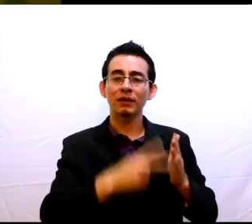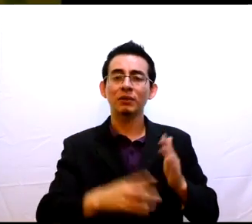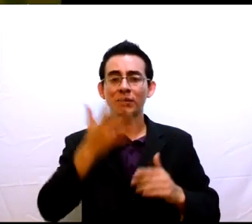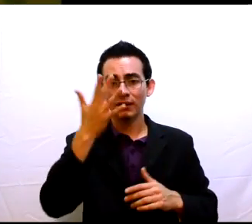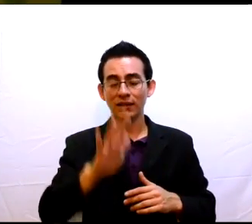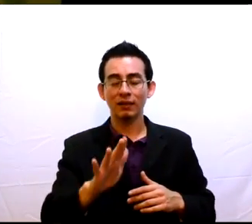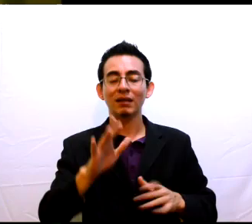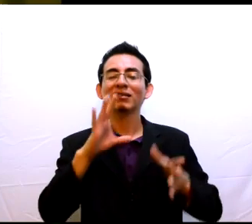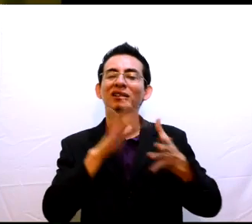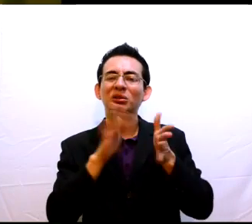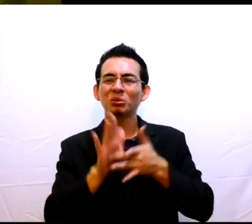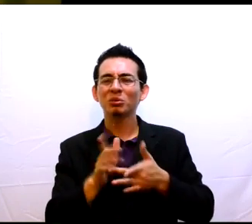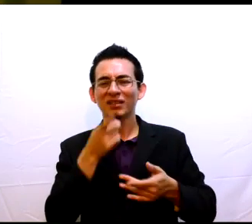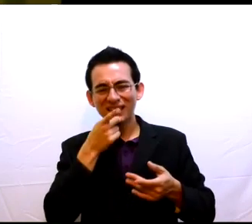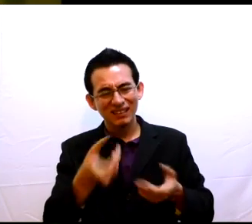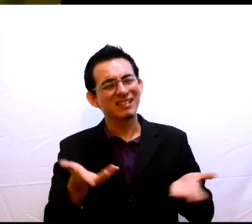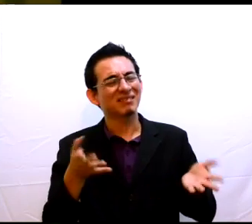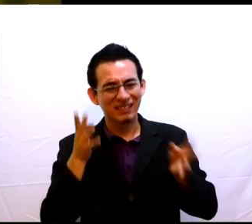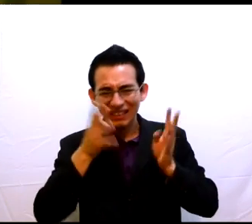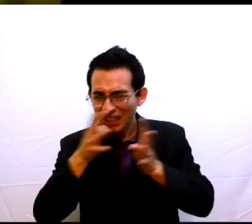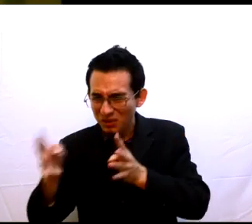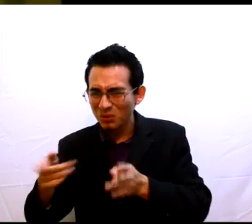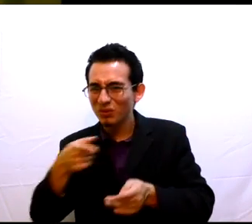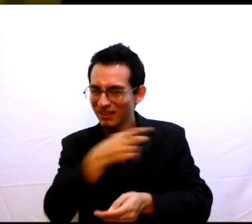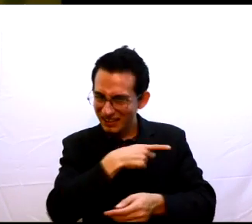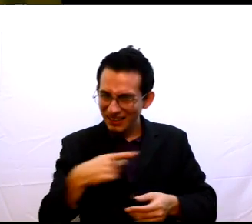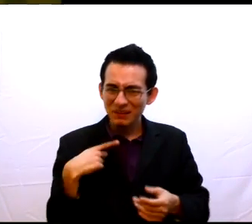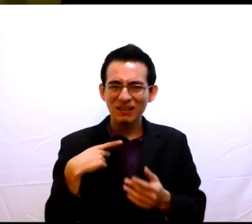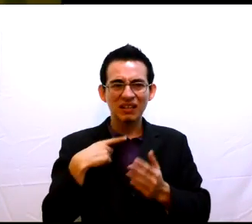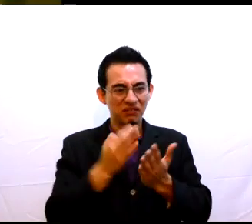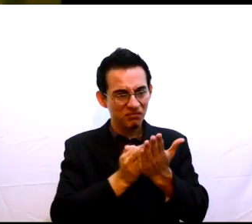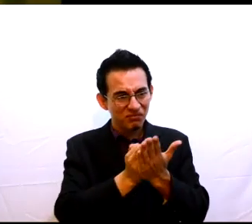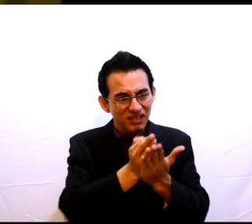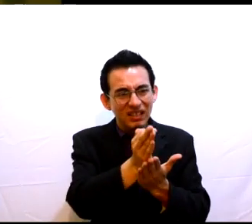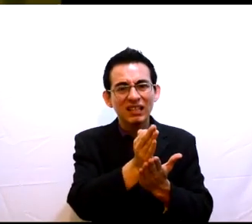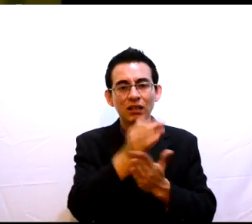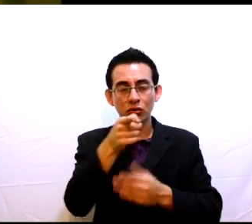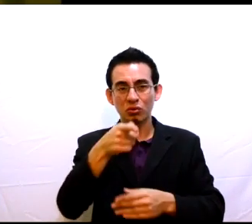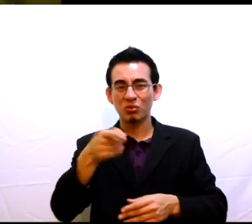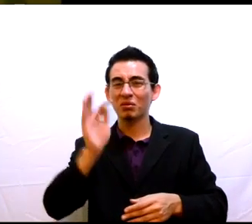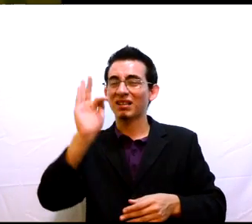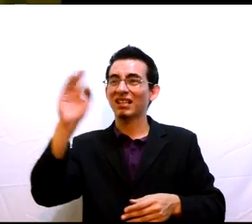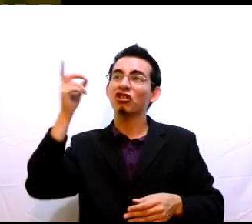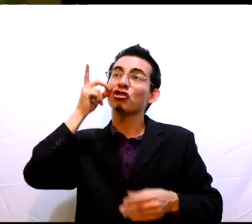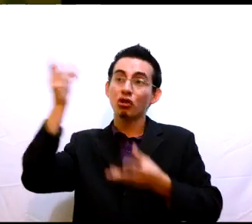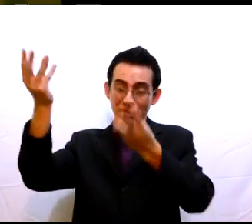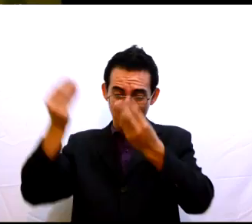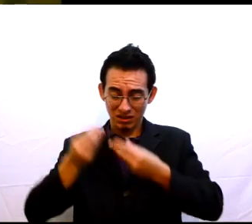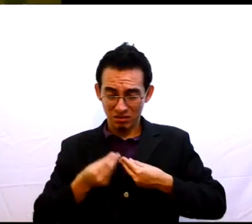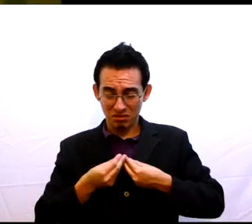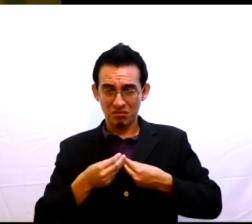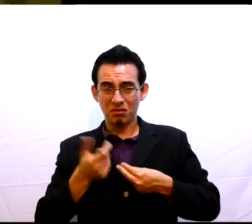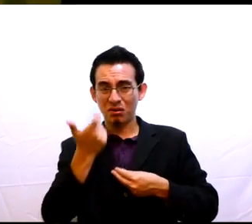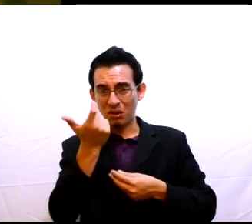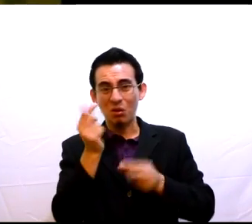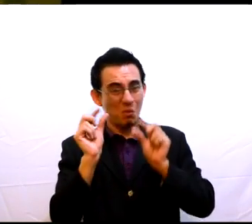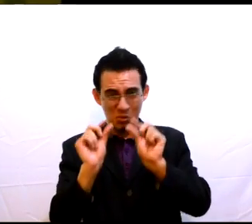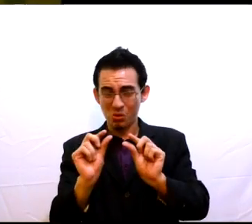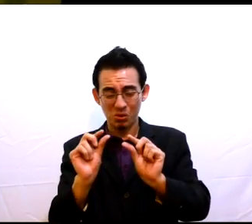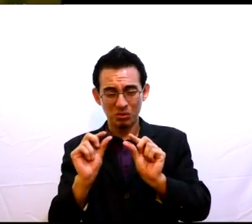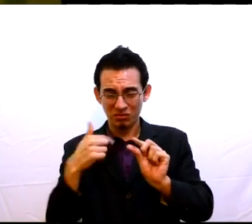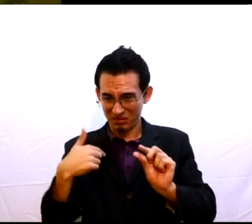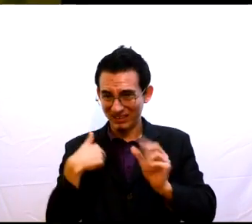fieles dice el que es quien le lo muy poco estoy en lucas 16 10